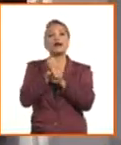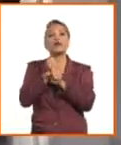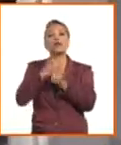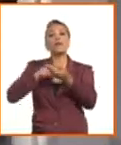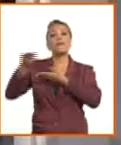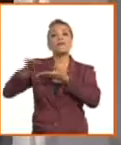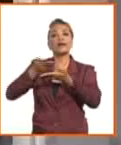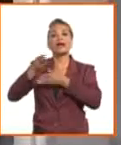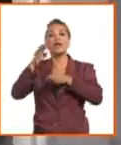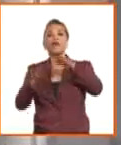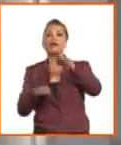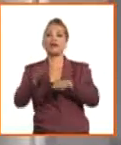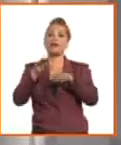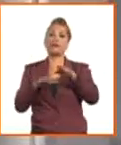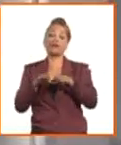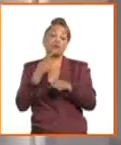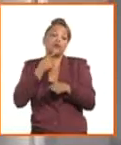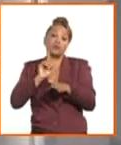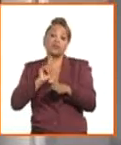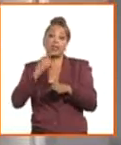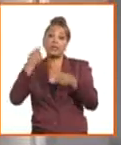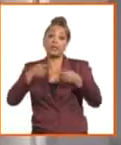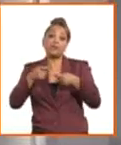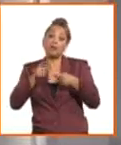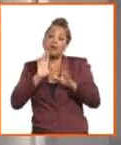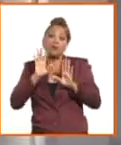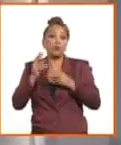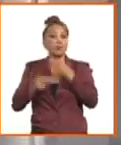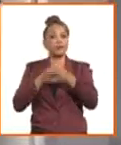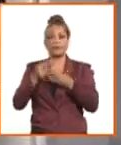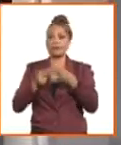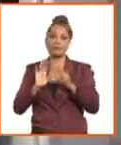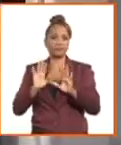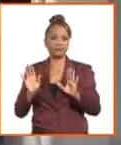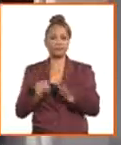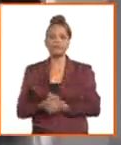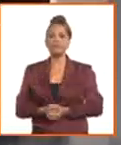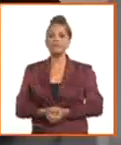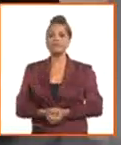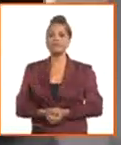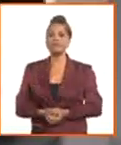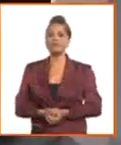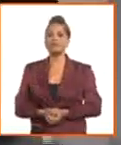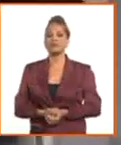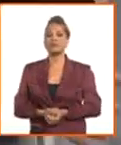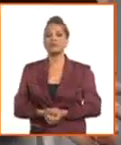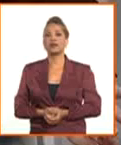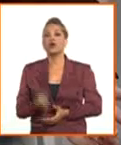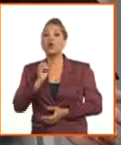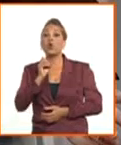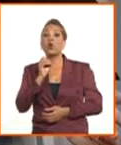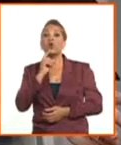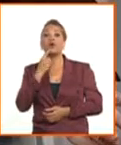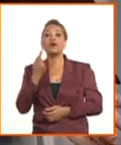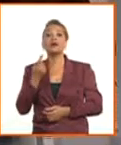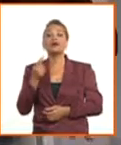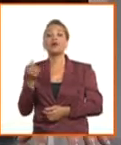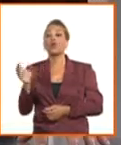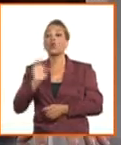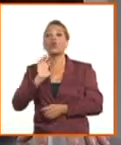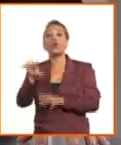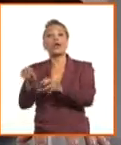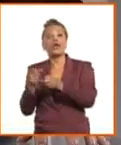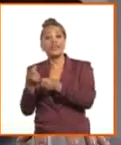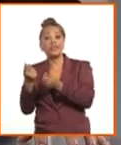que hacerlo, bueno, hay que hacerlo. Es un elemento que tiene que tomar en consideración porque es la forma en que funciona un mercado. O a sacar divisas de otro lugar que